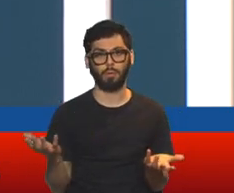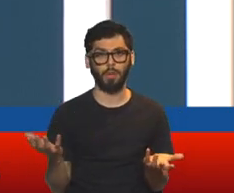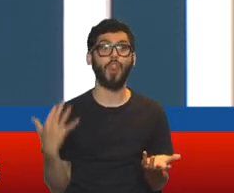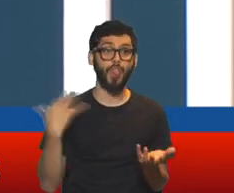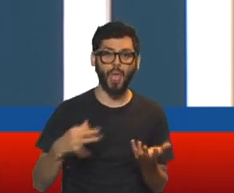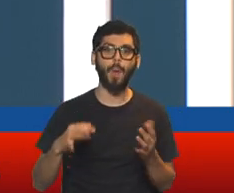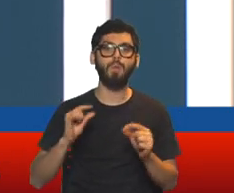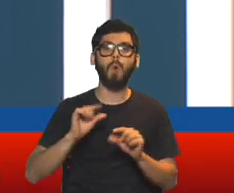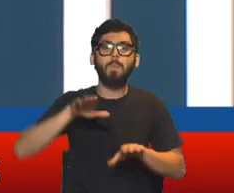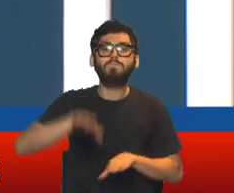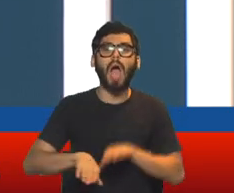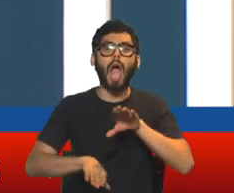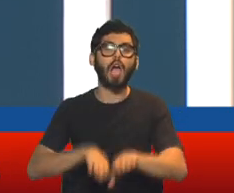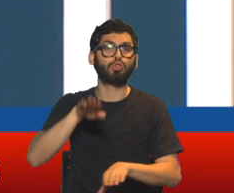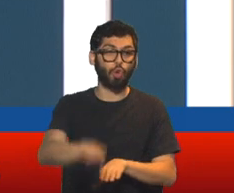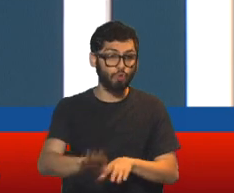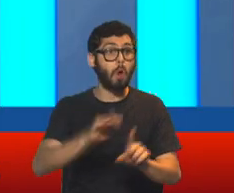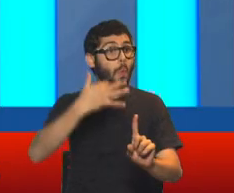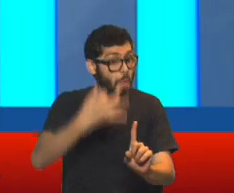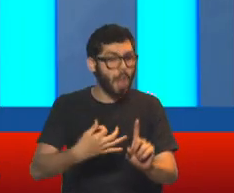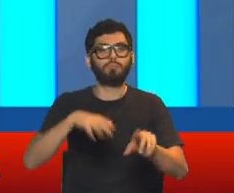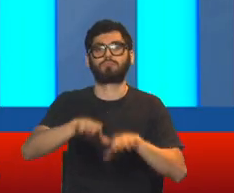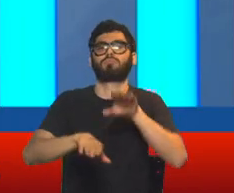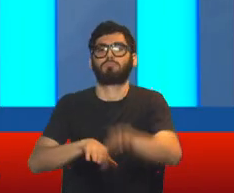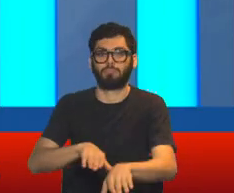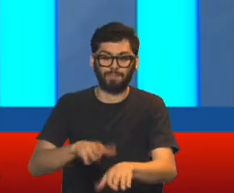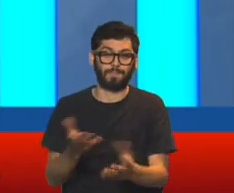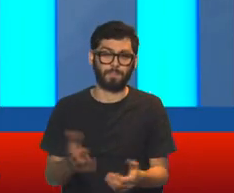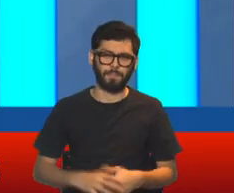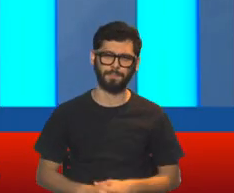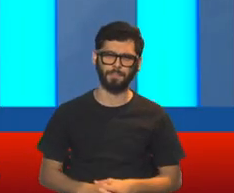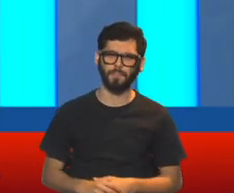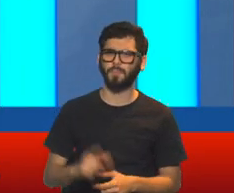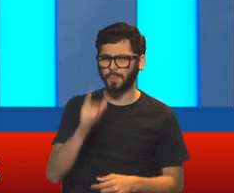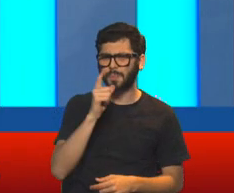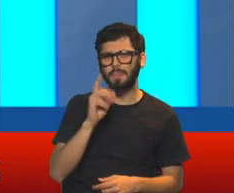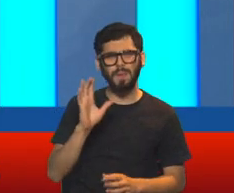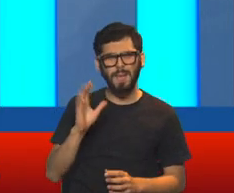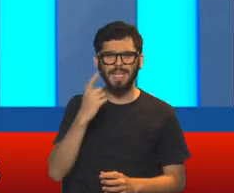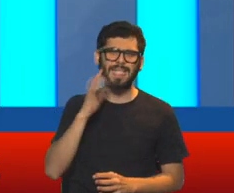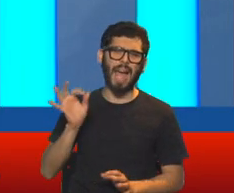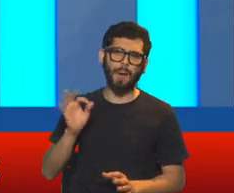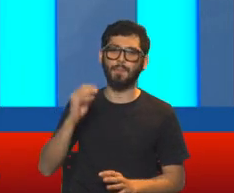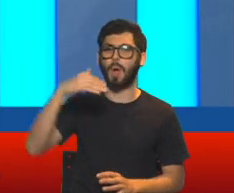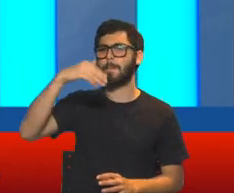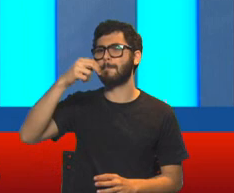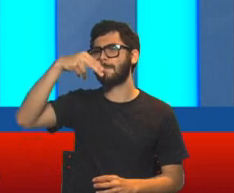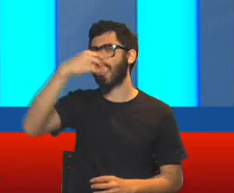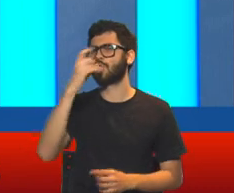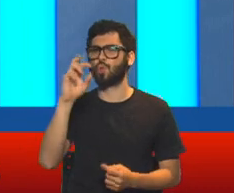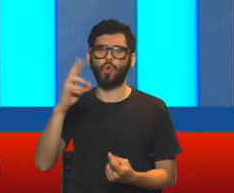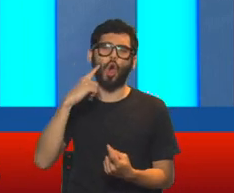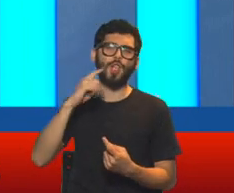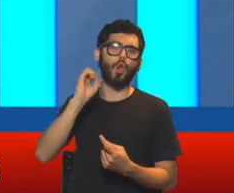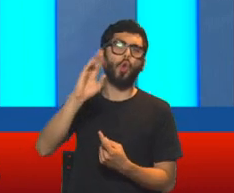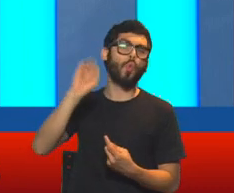ser un paso adelante porque las cosas se hicieron bien. ¿Sabés lo que creo? Que conocen bien, porque Mansur conoce bien lo que es San Martín de Tucumán y Atlético de